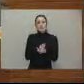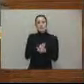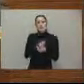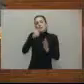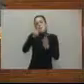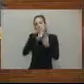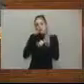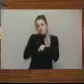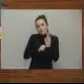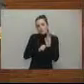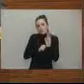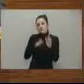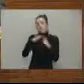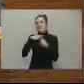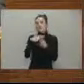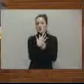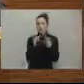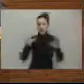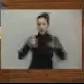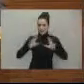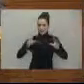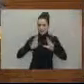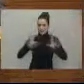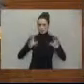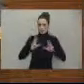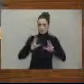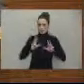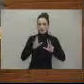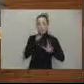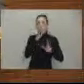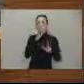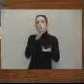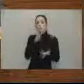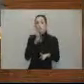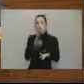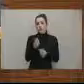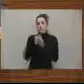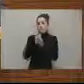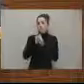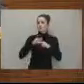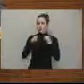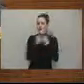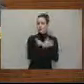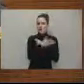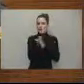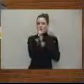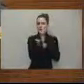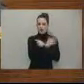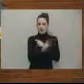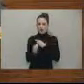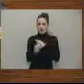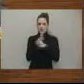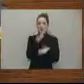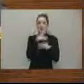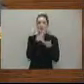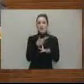la situación de absoluta gravedad por la cual está atravesando nuestro transporte público que evidentemente